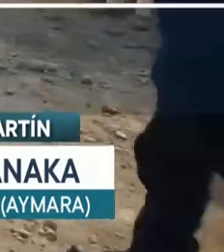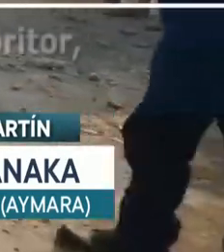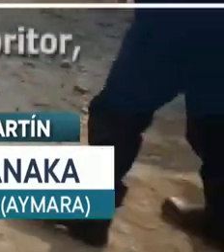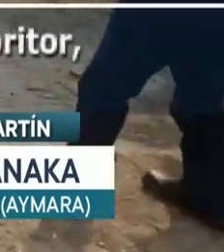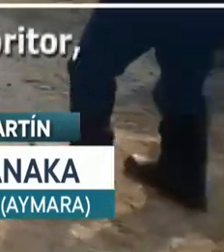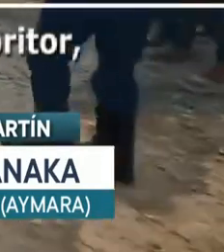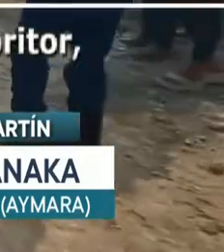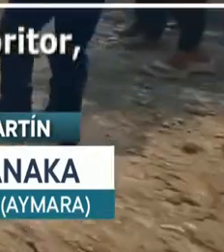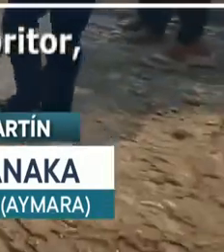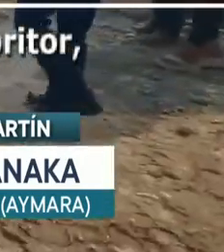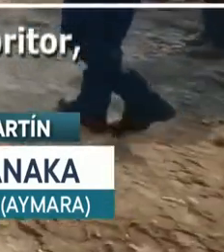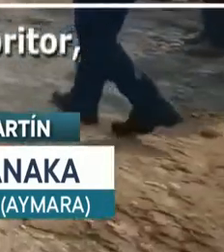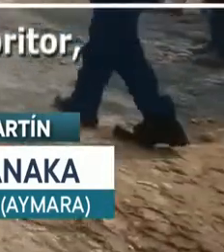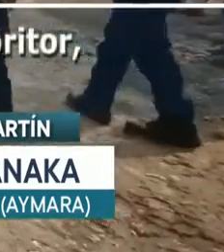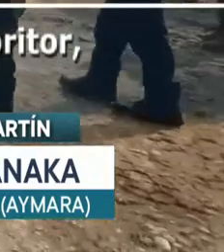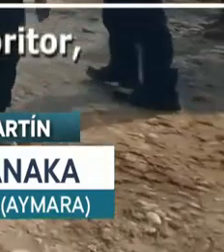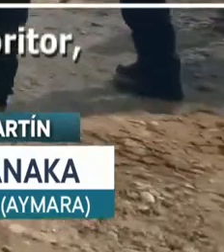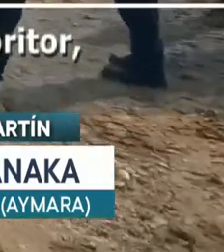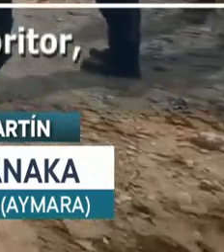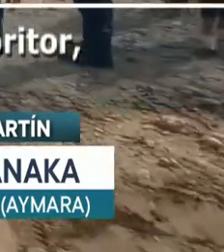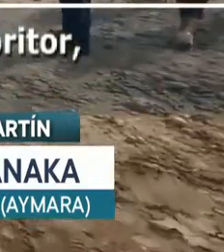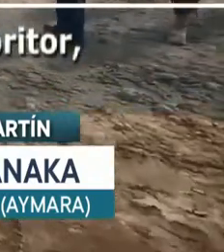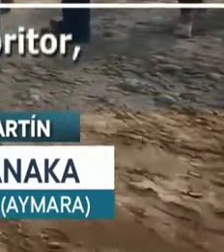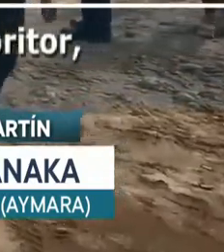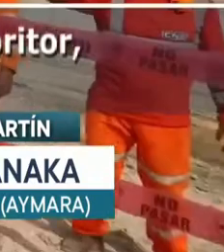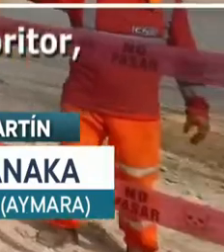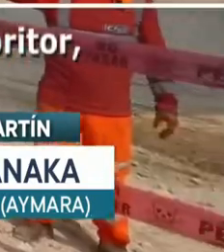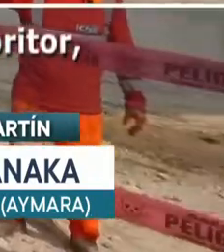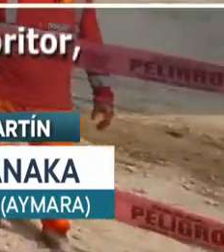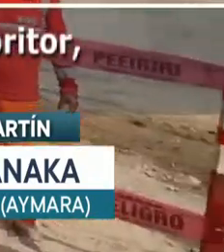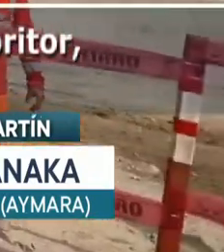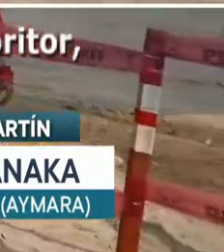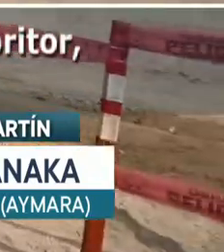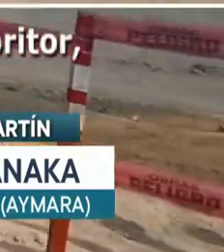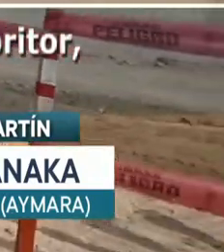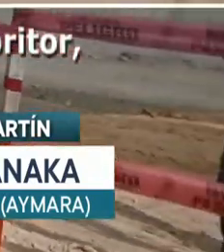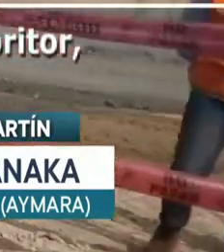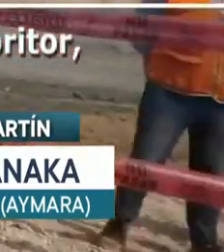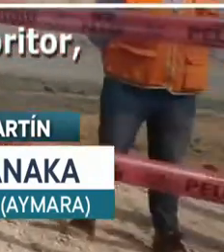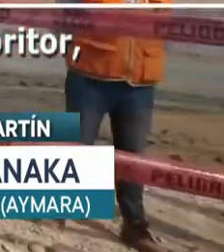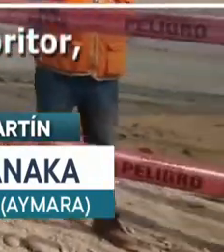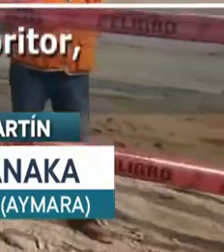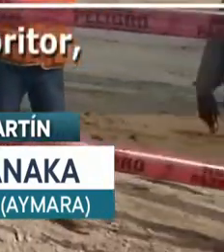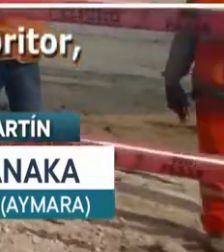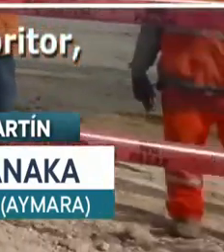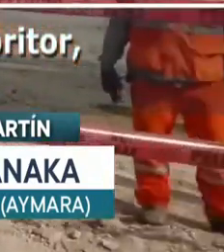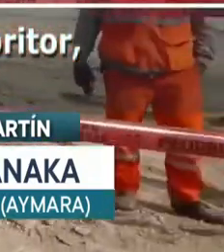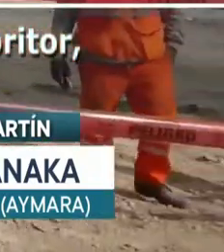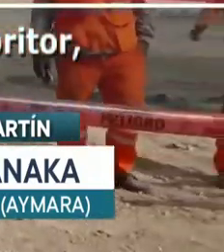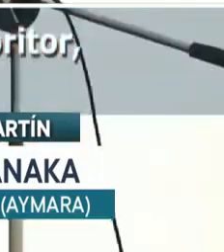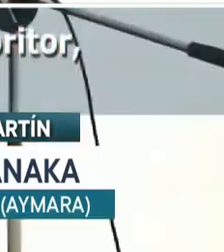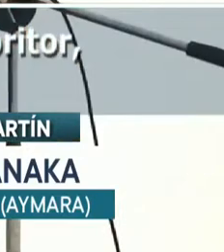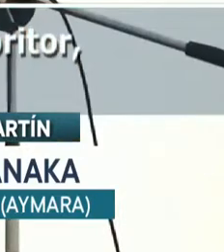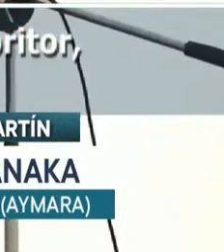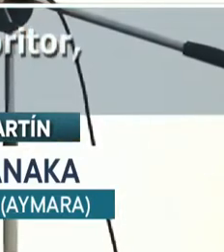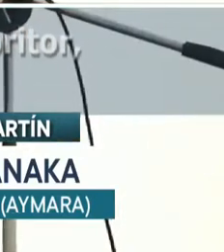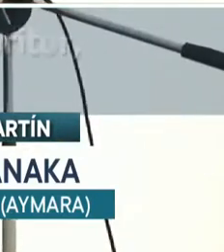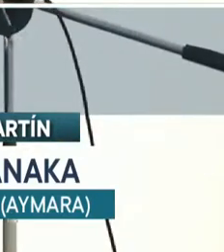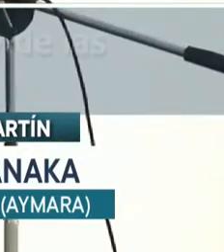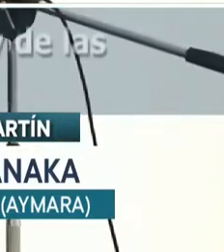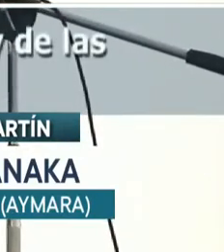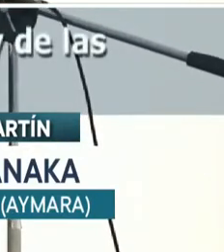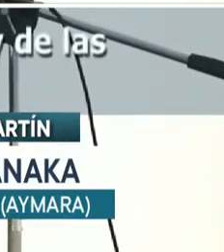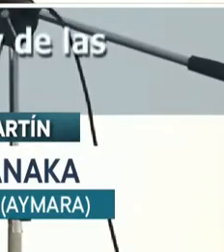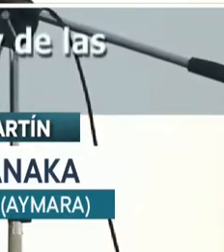Tijupawa Ukchapereja, Agua Potable y Alcantarillado Sata Ukchapiwa Soritor, Distrito Chacaujitana, Moyobamba,